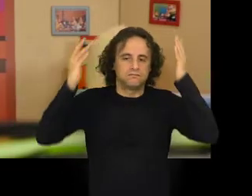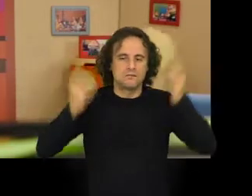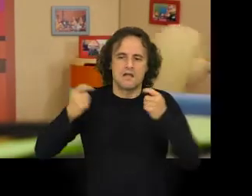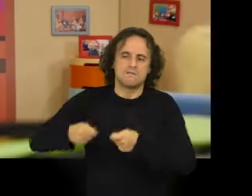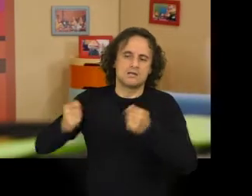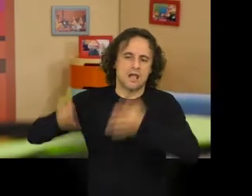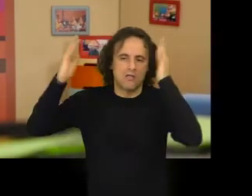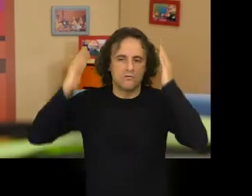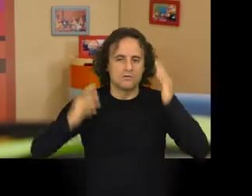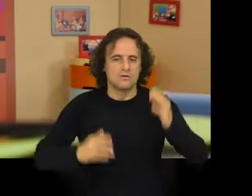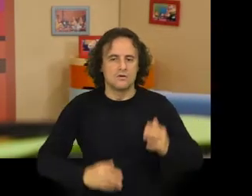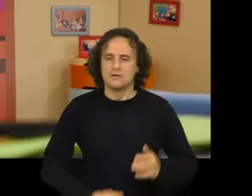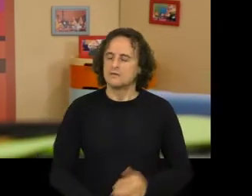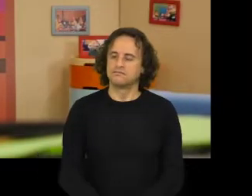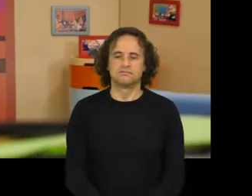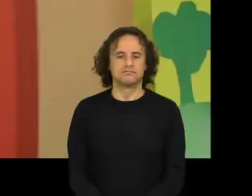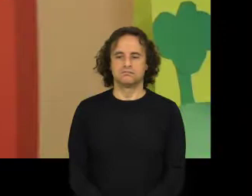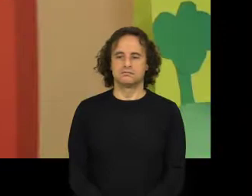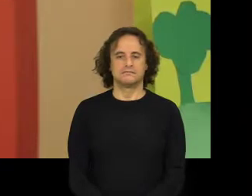Ay, que pesada.